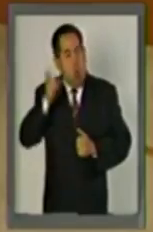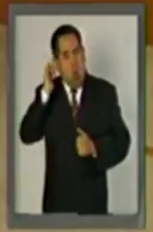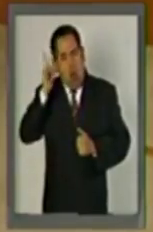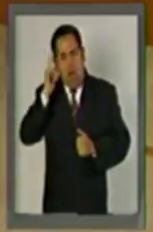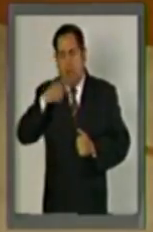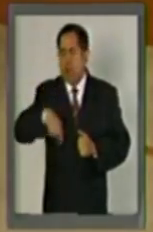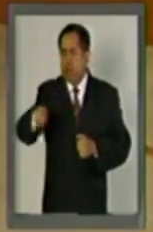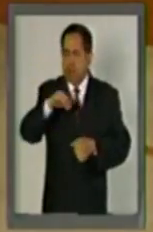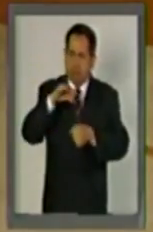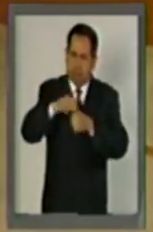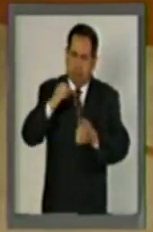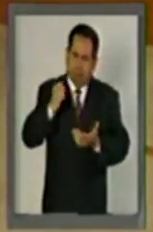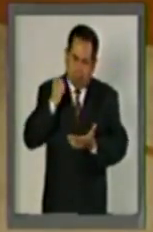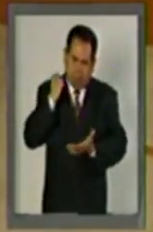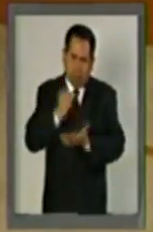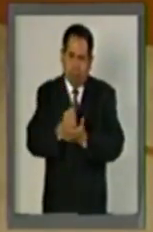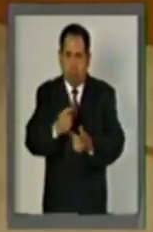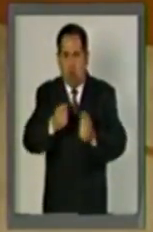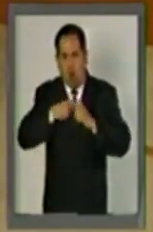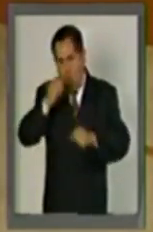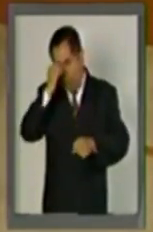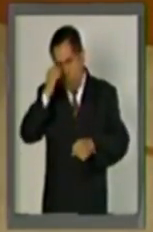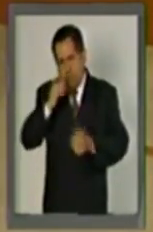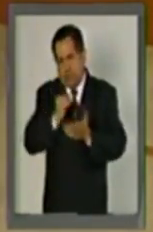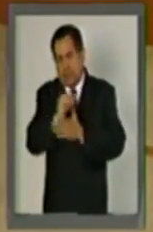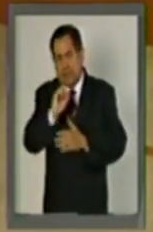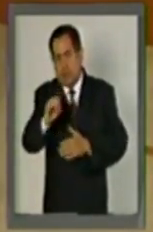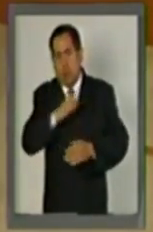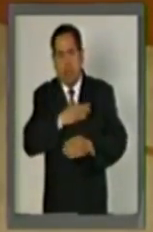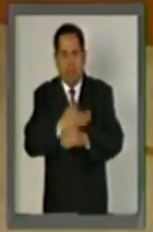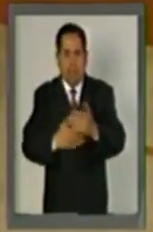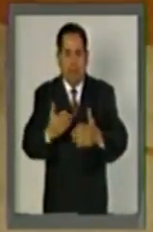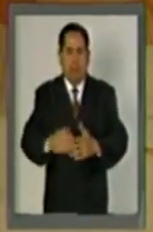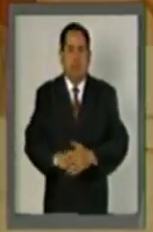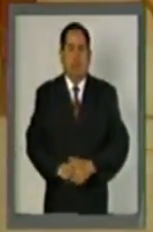nos puedan dar su apoyo y su opinión favorable. Buenas tardes. Gracias, senador.